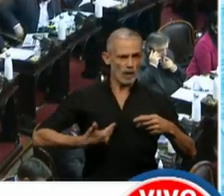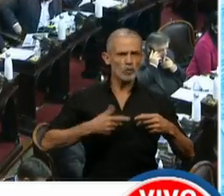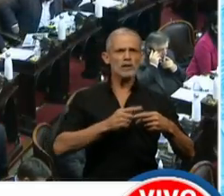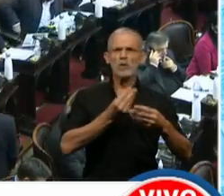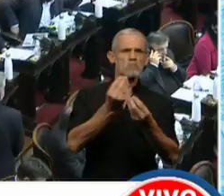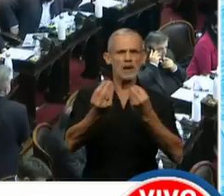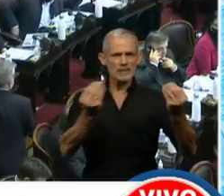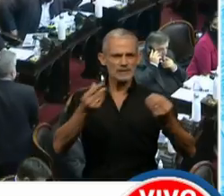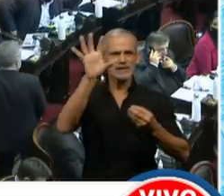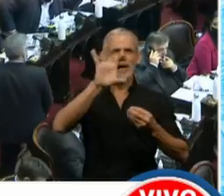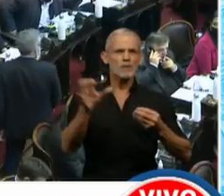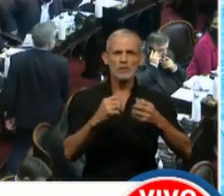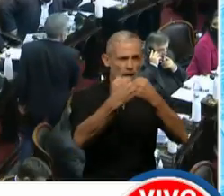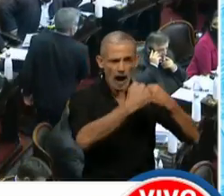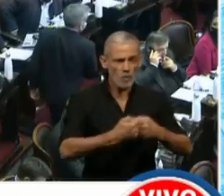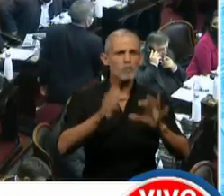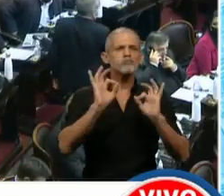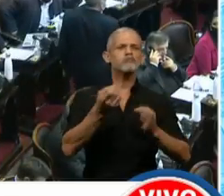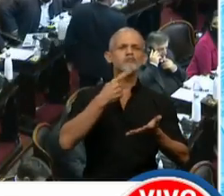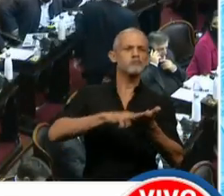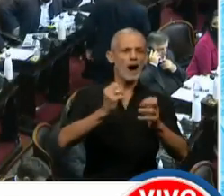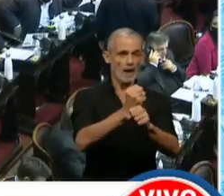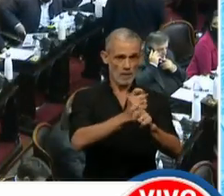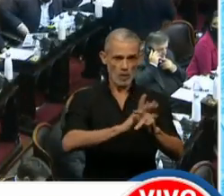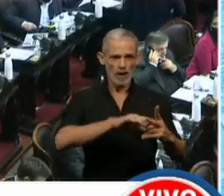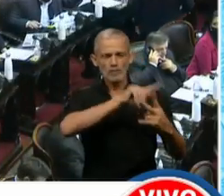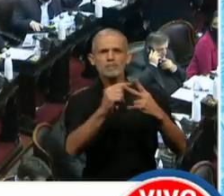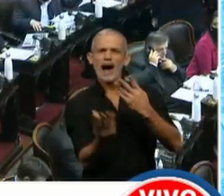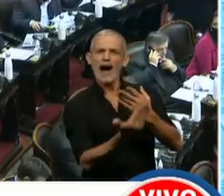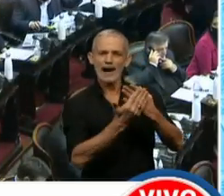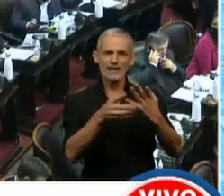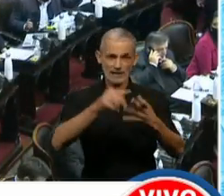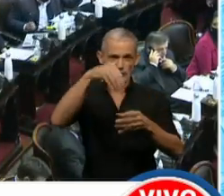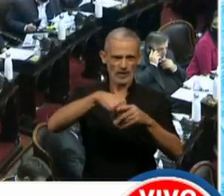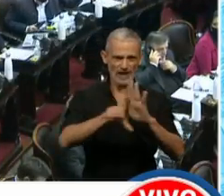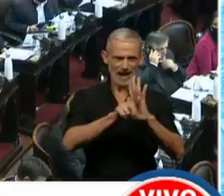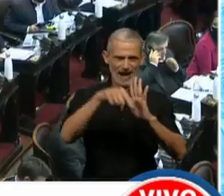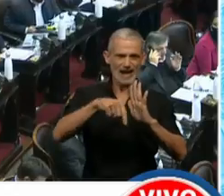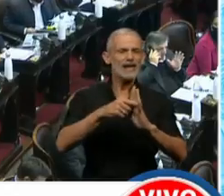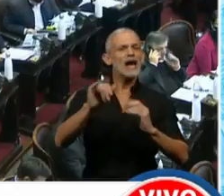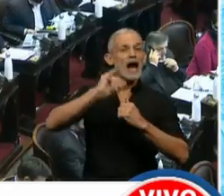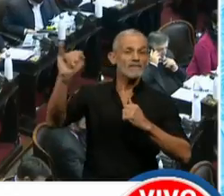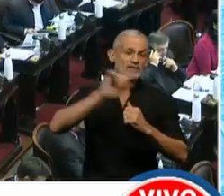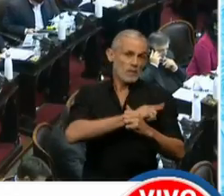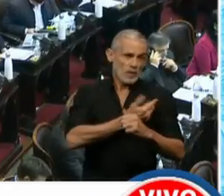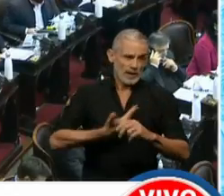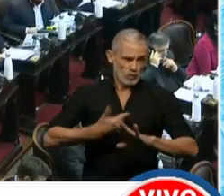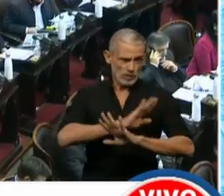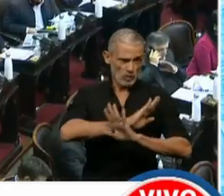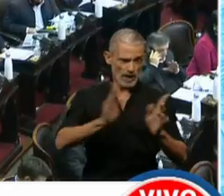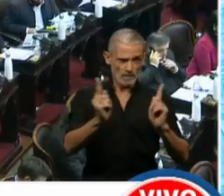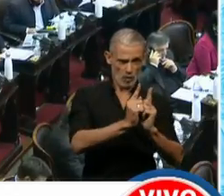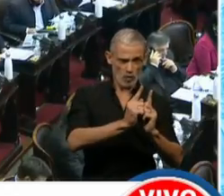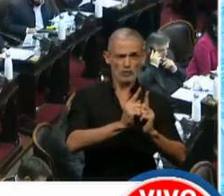representante de las provincias el que como anexo forma parte integrante de la presente ley comuníquese al poder ejecutivo